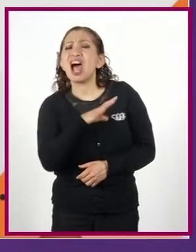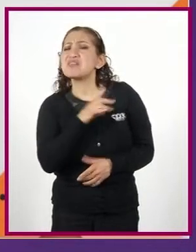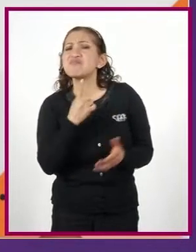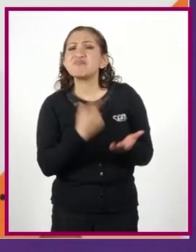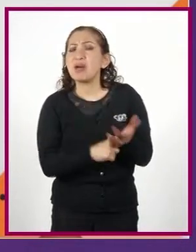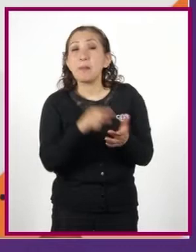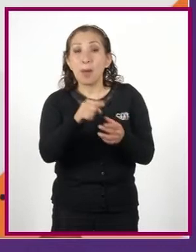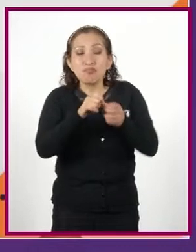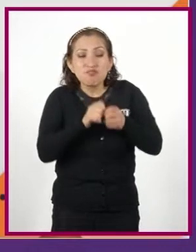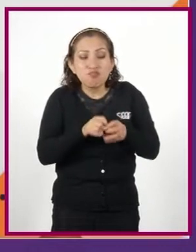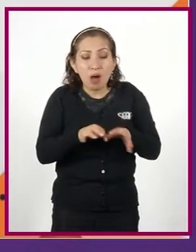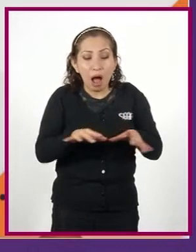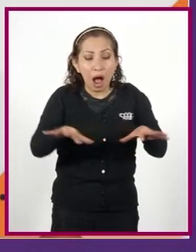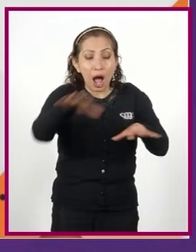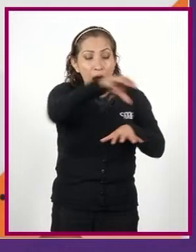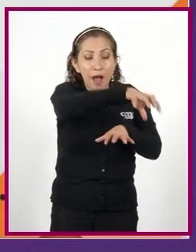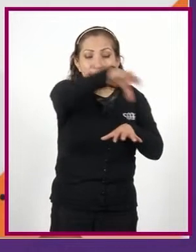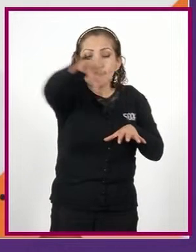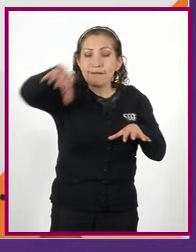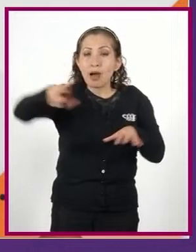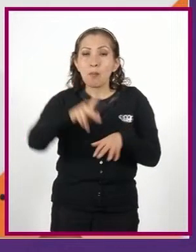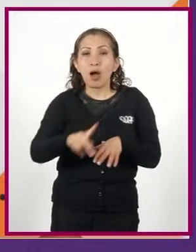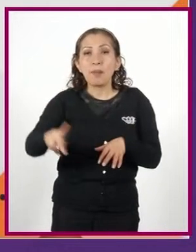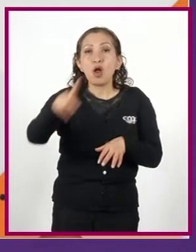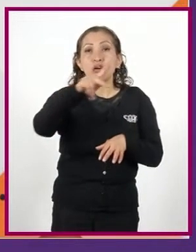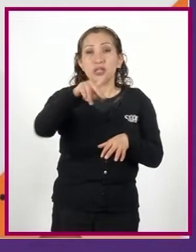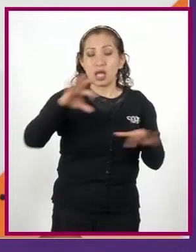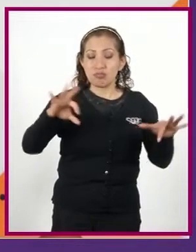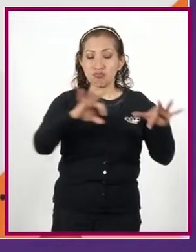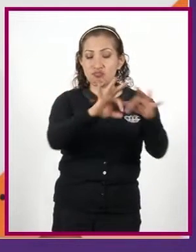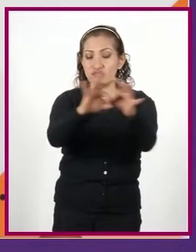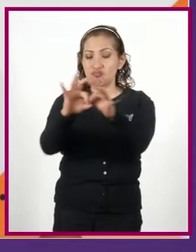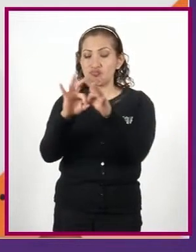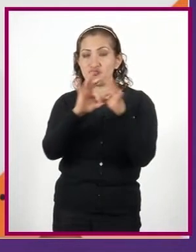por la expansión de pueblos y las alianzas